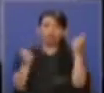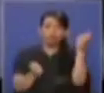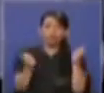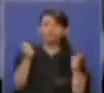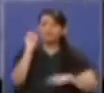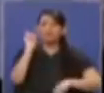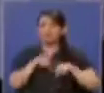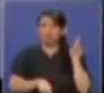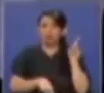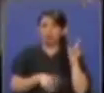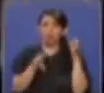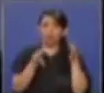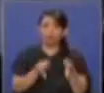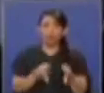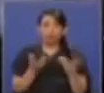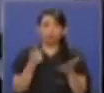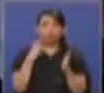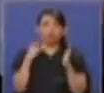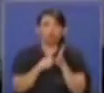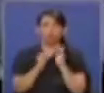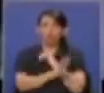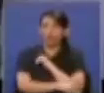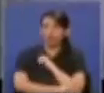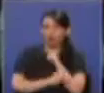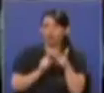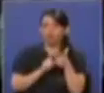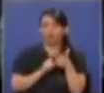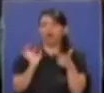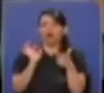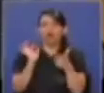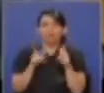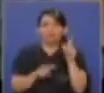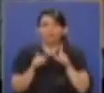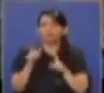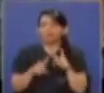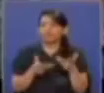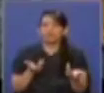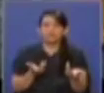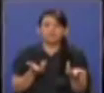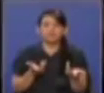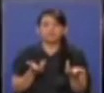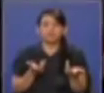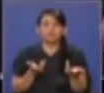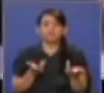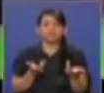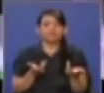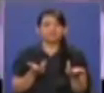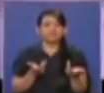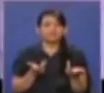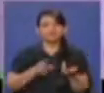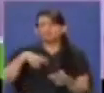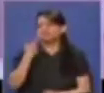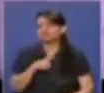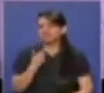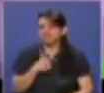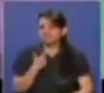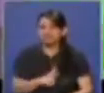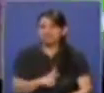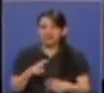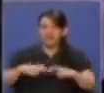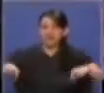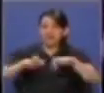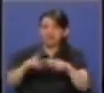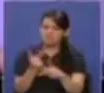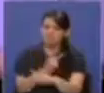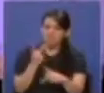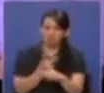donde era susceptible de que hubiera delincuencia, de que la gente se instalara a beber licor.